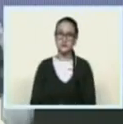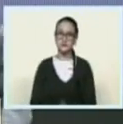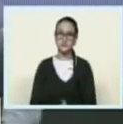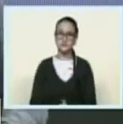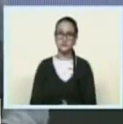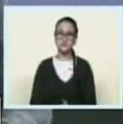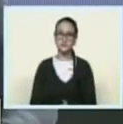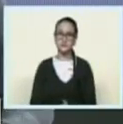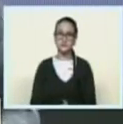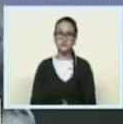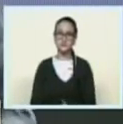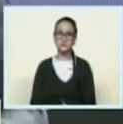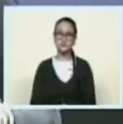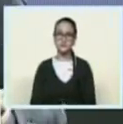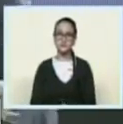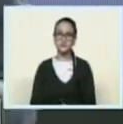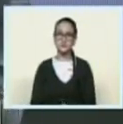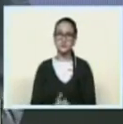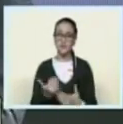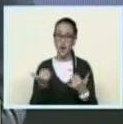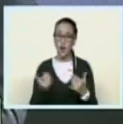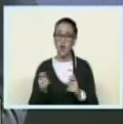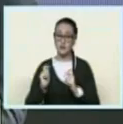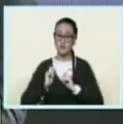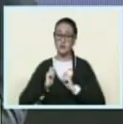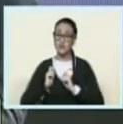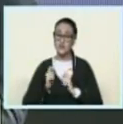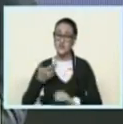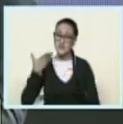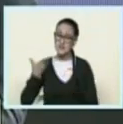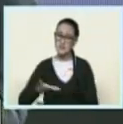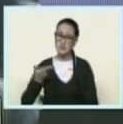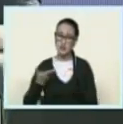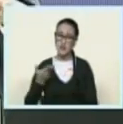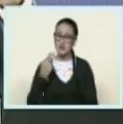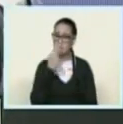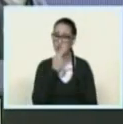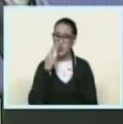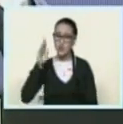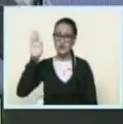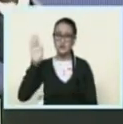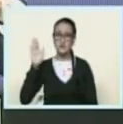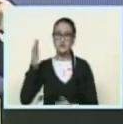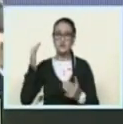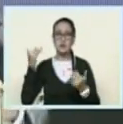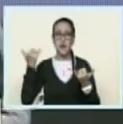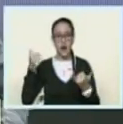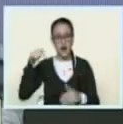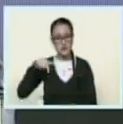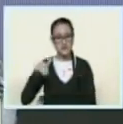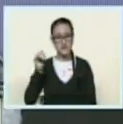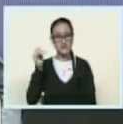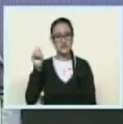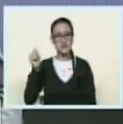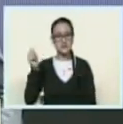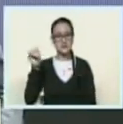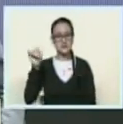toca, y qué importante que hayamos hecho esta juramentación justamente en este lugar.